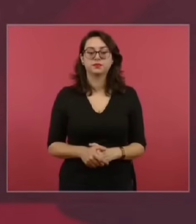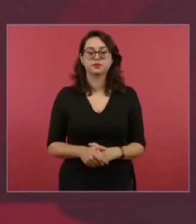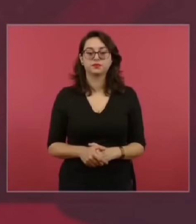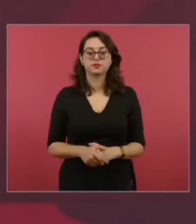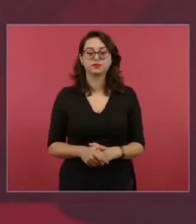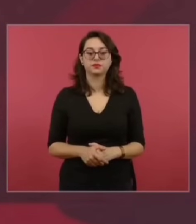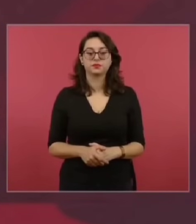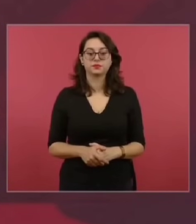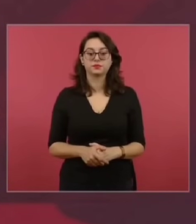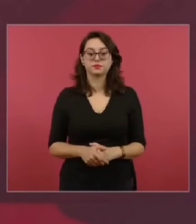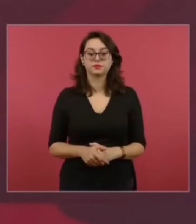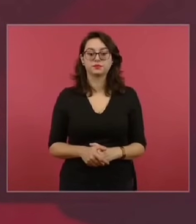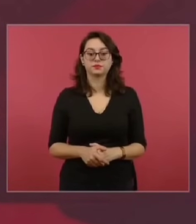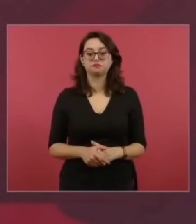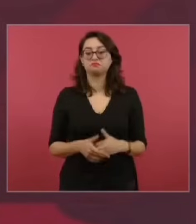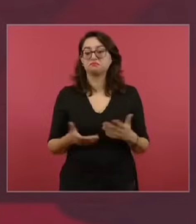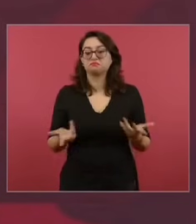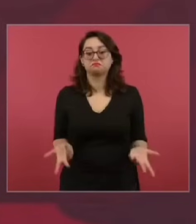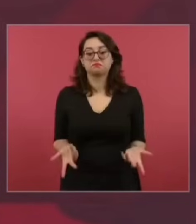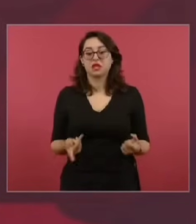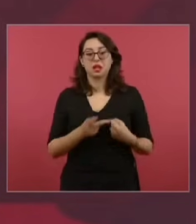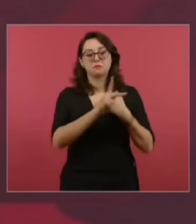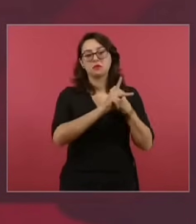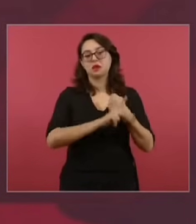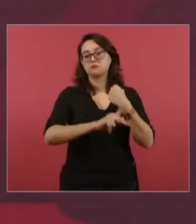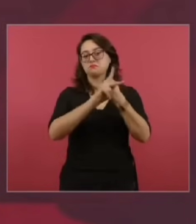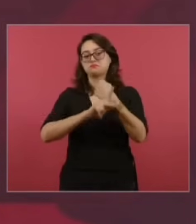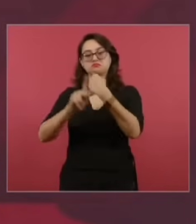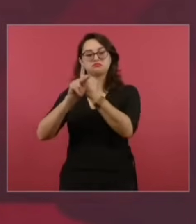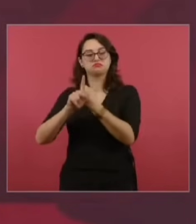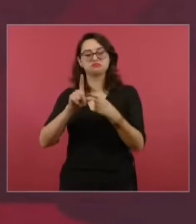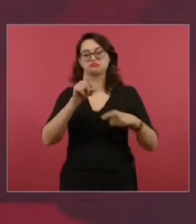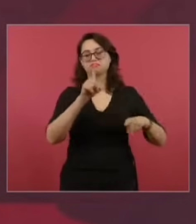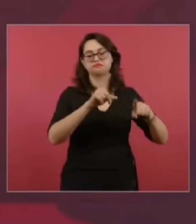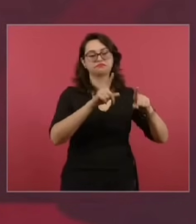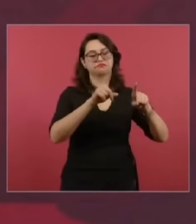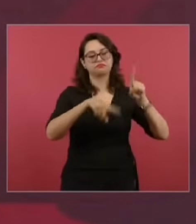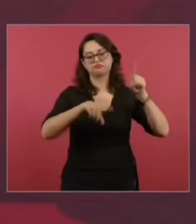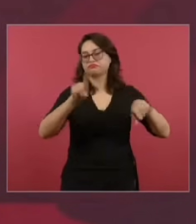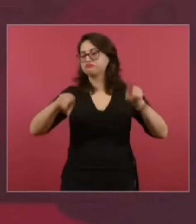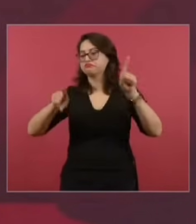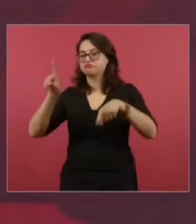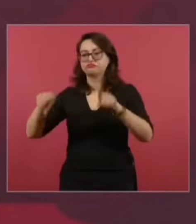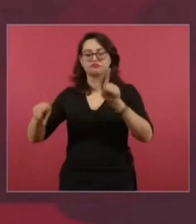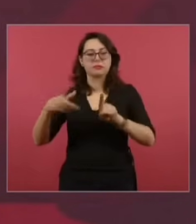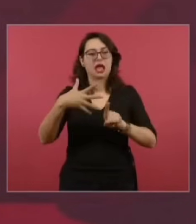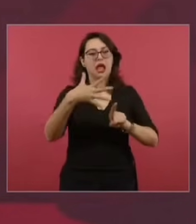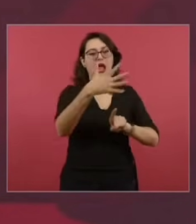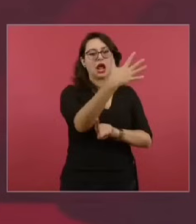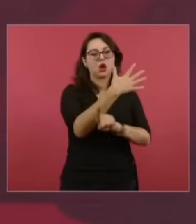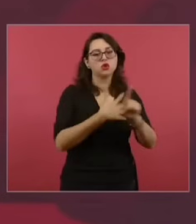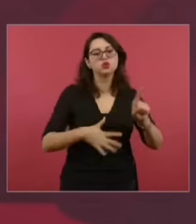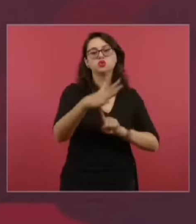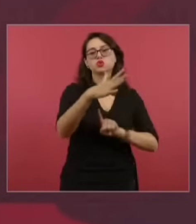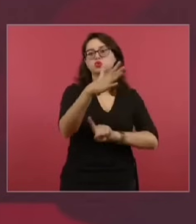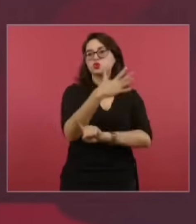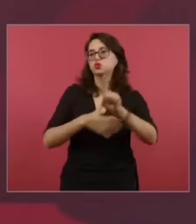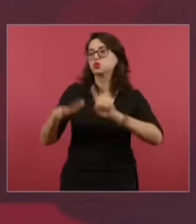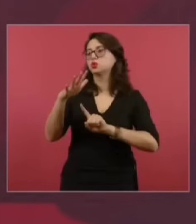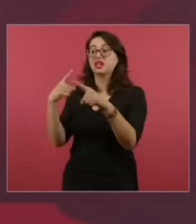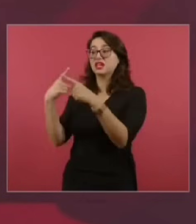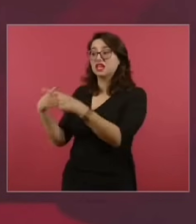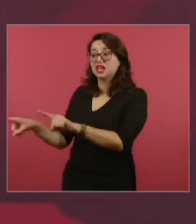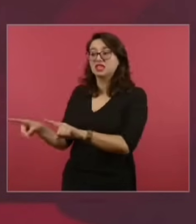No se pueden extrapolar experiencias. Es muy distinta la historia de México a la de